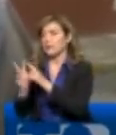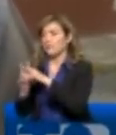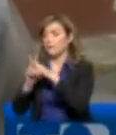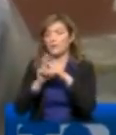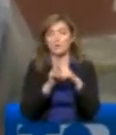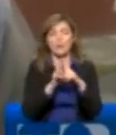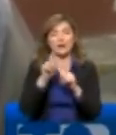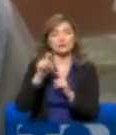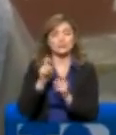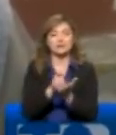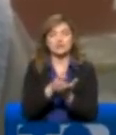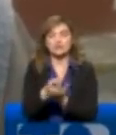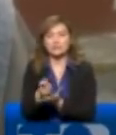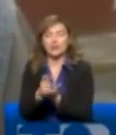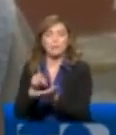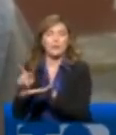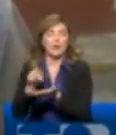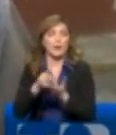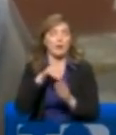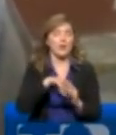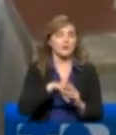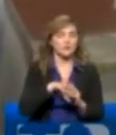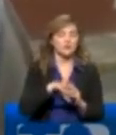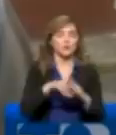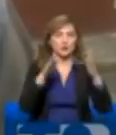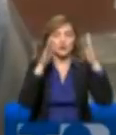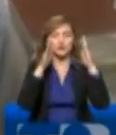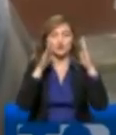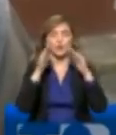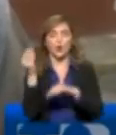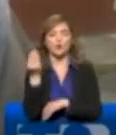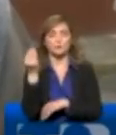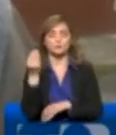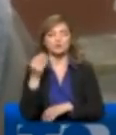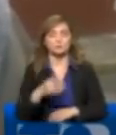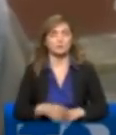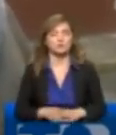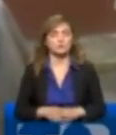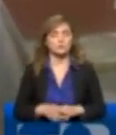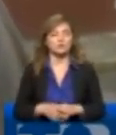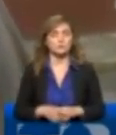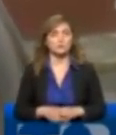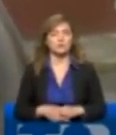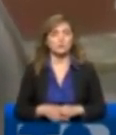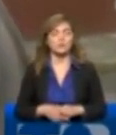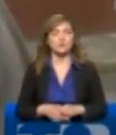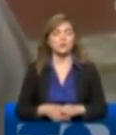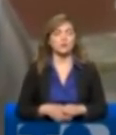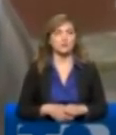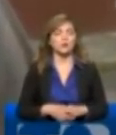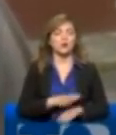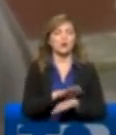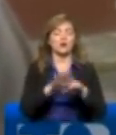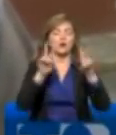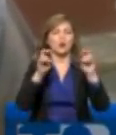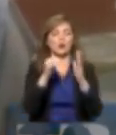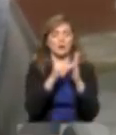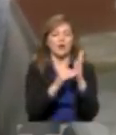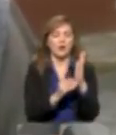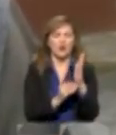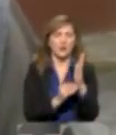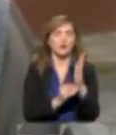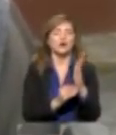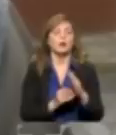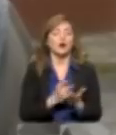las necesidades que internamente se requieren para la atención de los adolescentes, como también en lo que tiene que ver el tema de la nómina